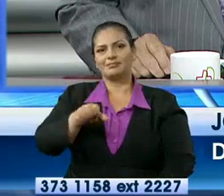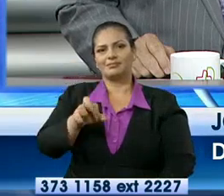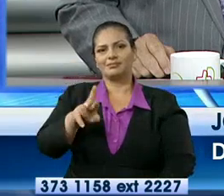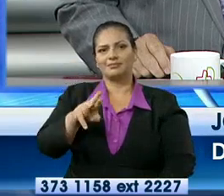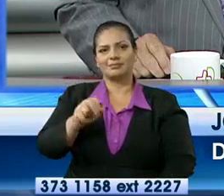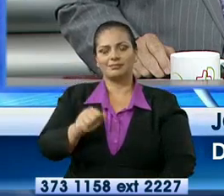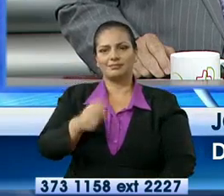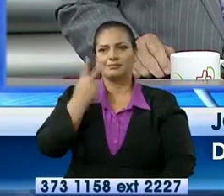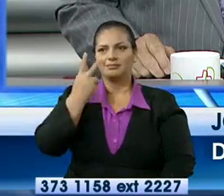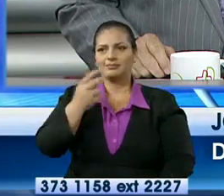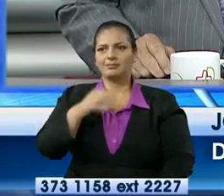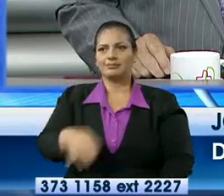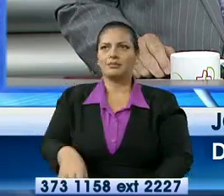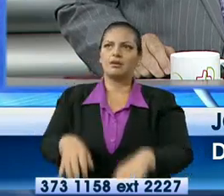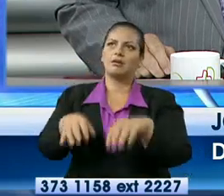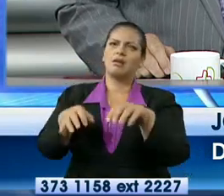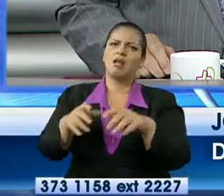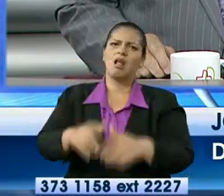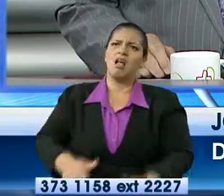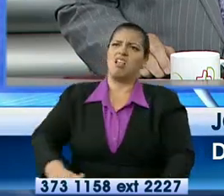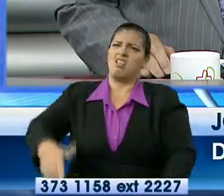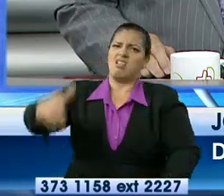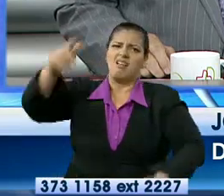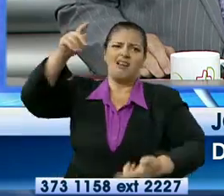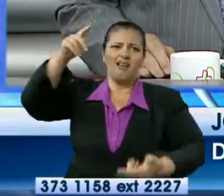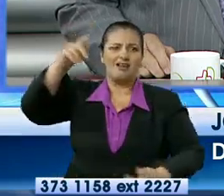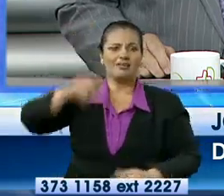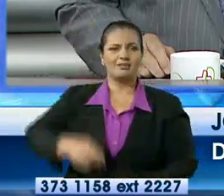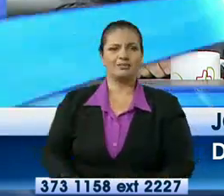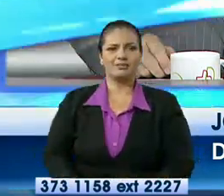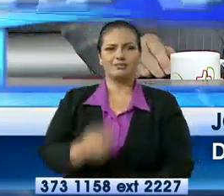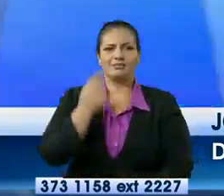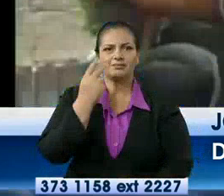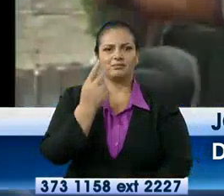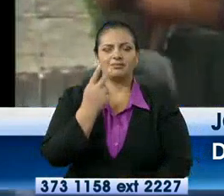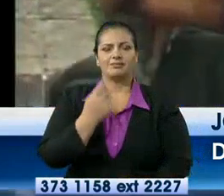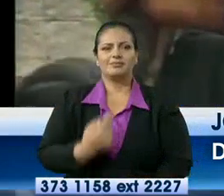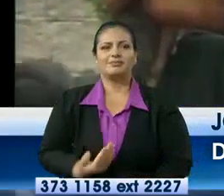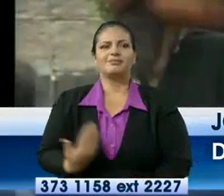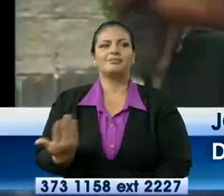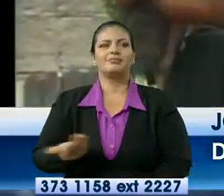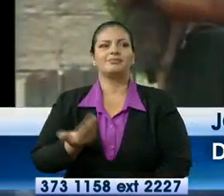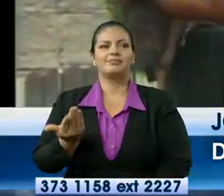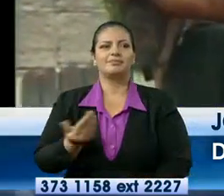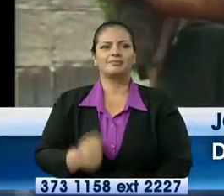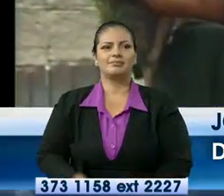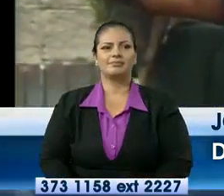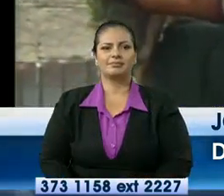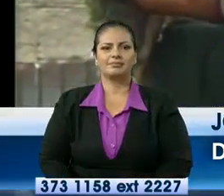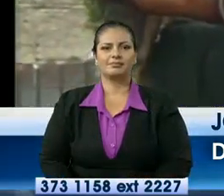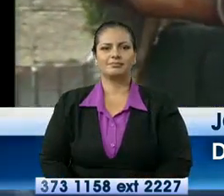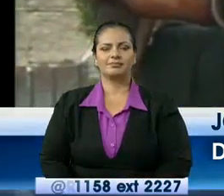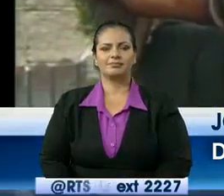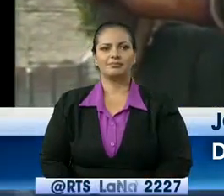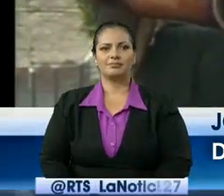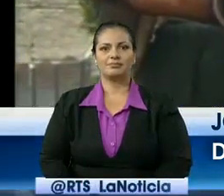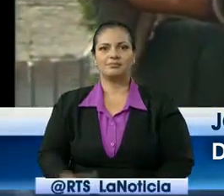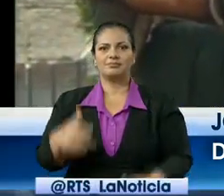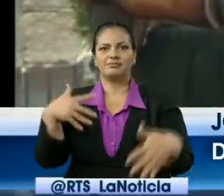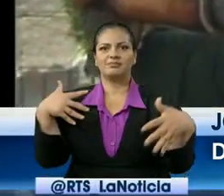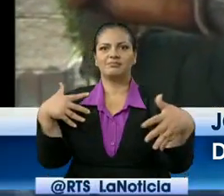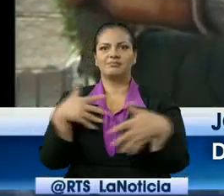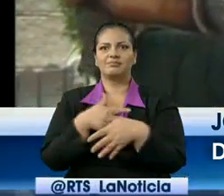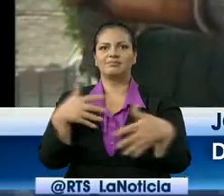los monigotes gigantes y a mi espalda se encuentran las recreaciones de muñecos o personajes de terror. En este